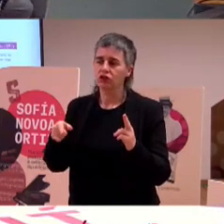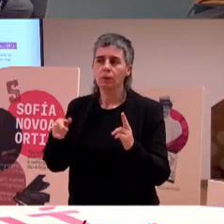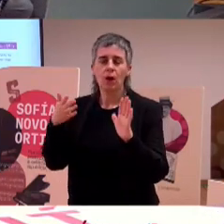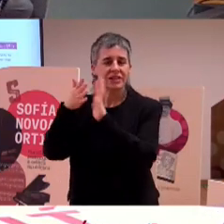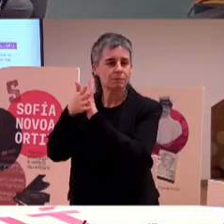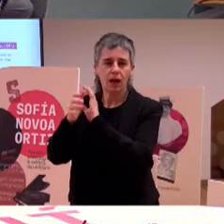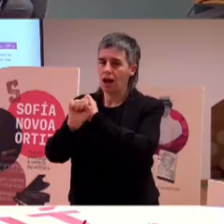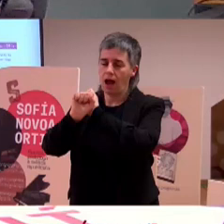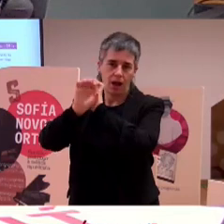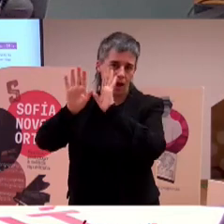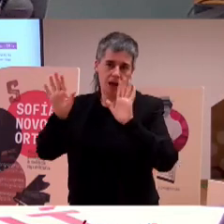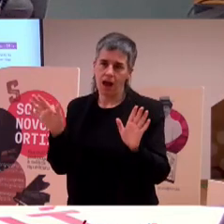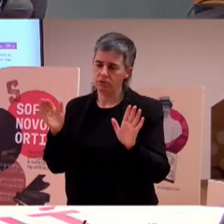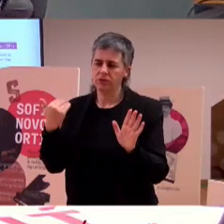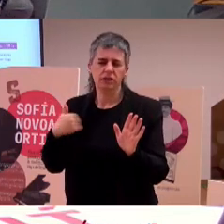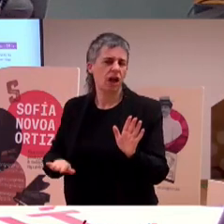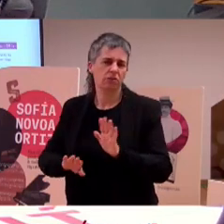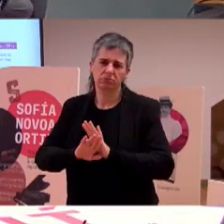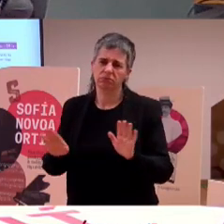non está disposta a seguir